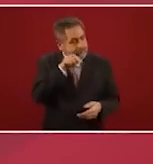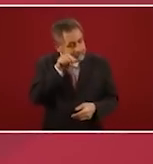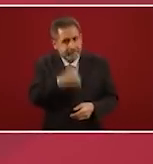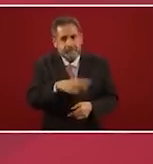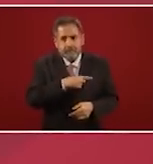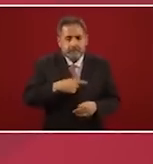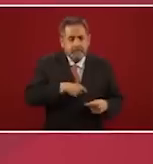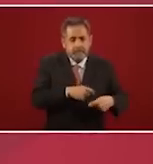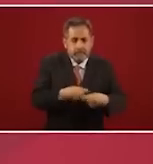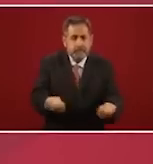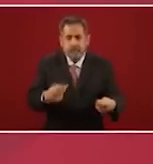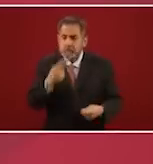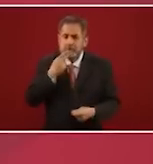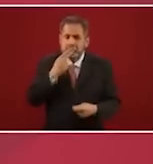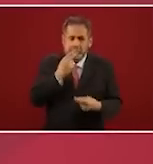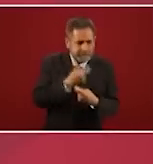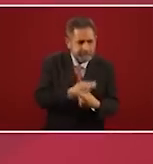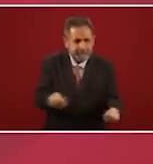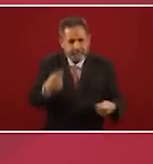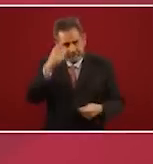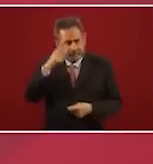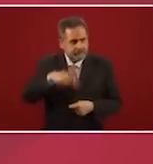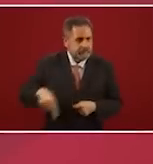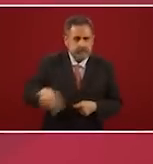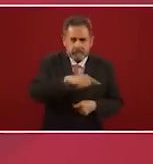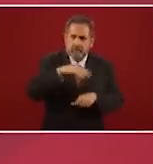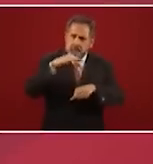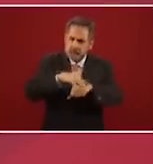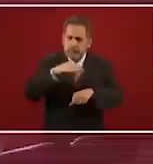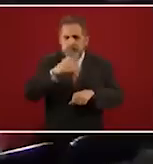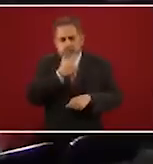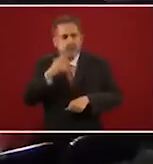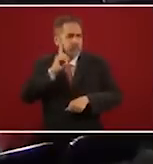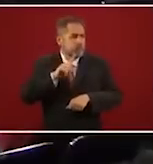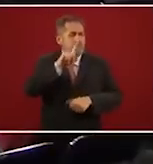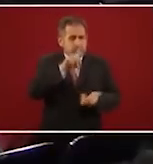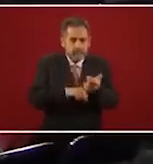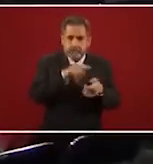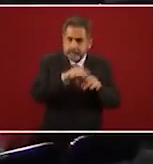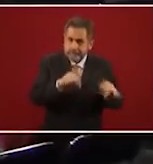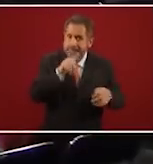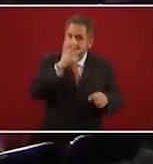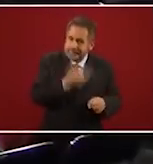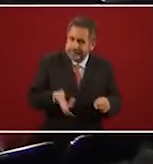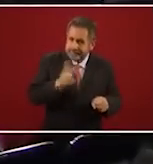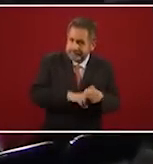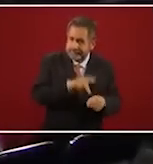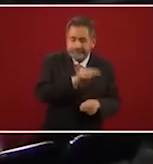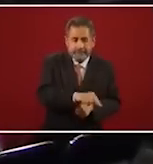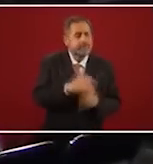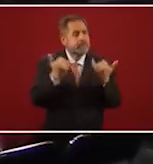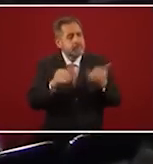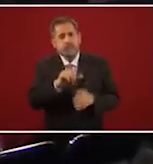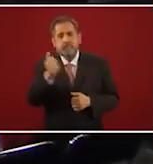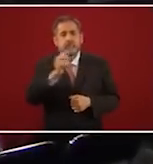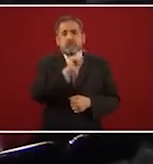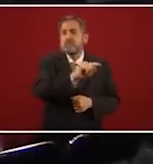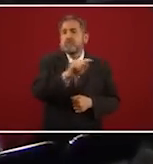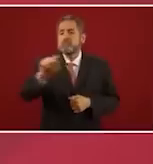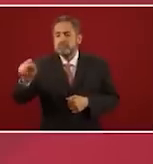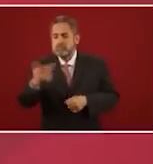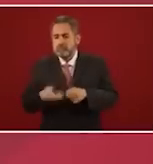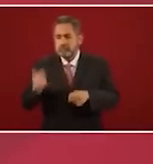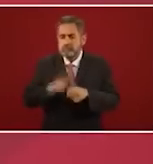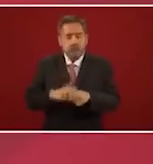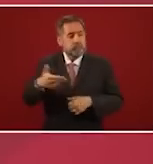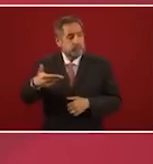medicamentos los usen los médicos y médicas que trabajan en este hospital y cualquier otro de los hospitales, que